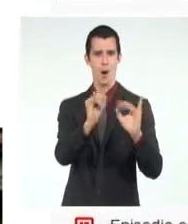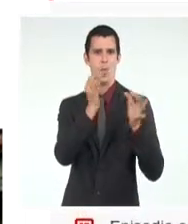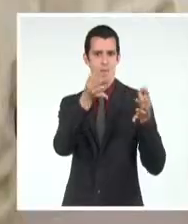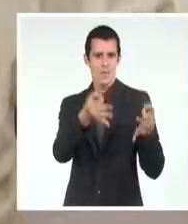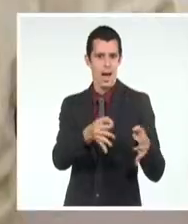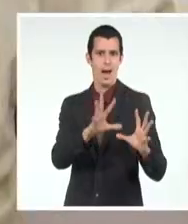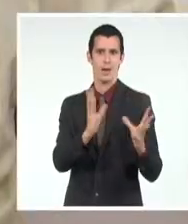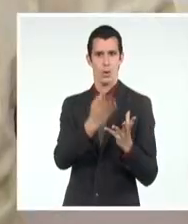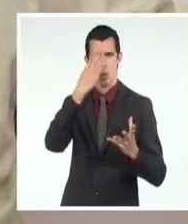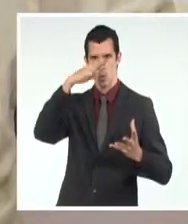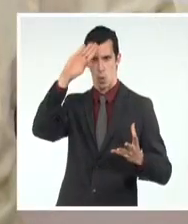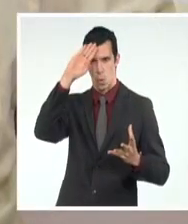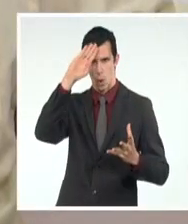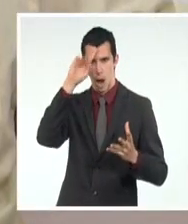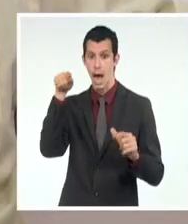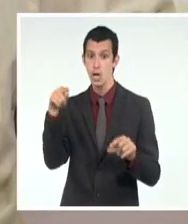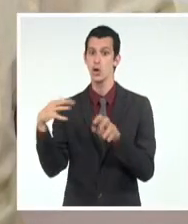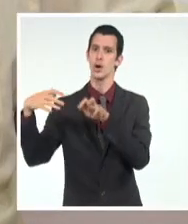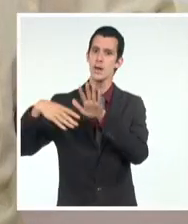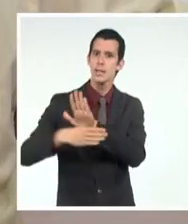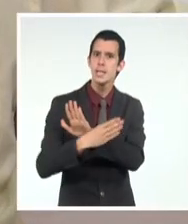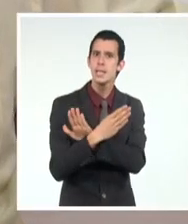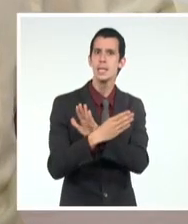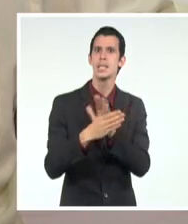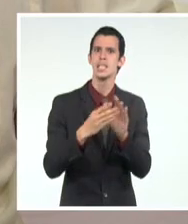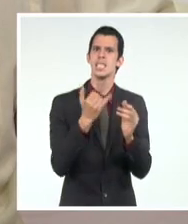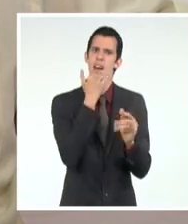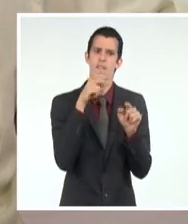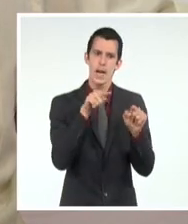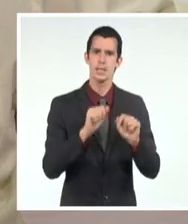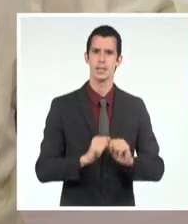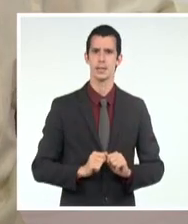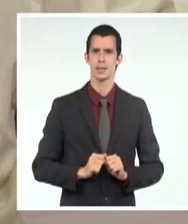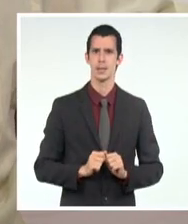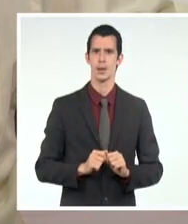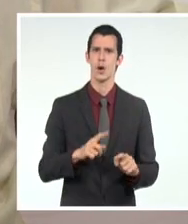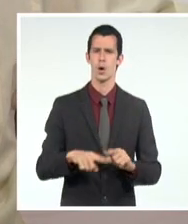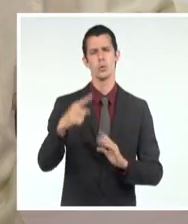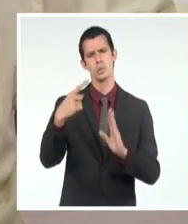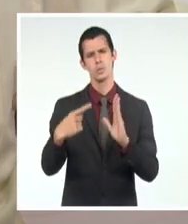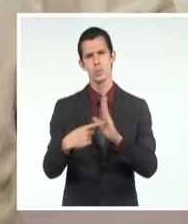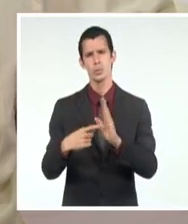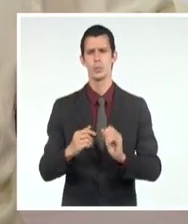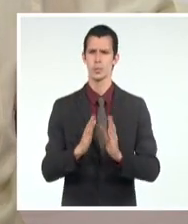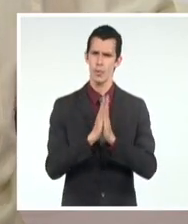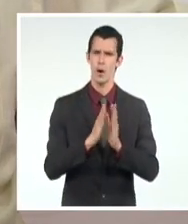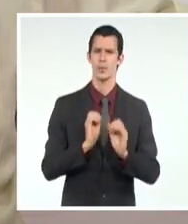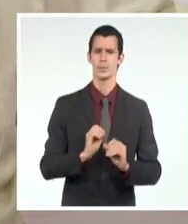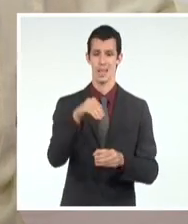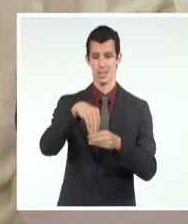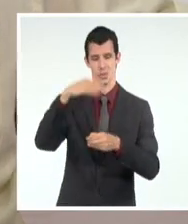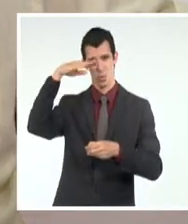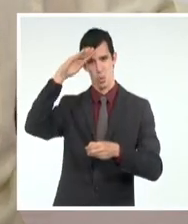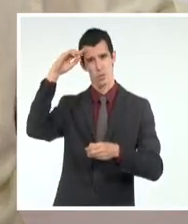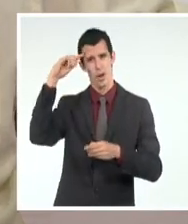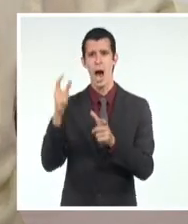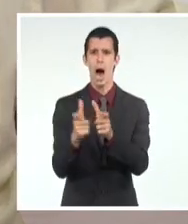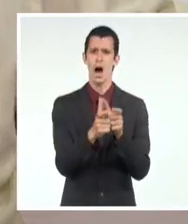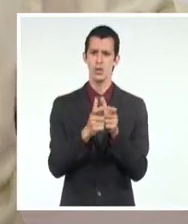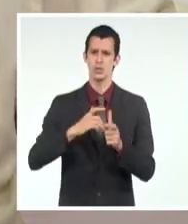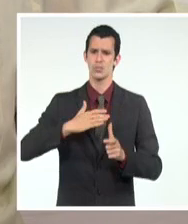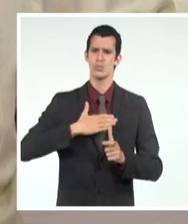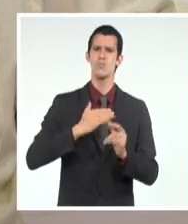parte de la denuncia también se hace una exhortación al secretario general de la OIT para que interceda en